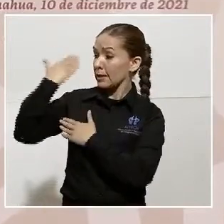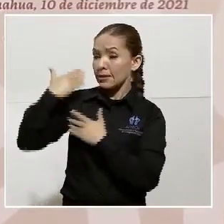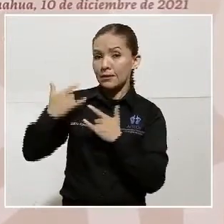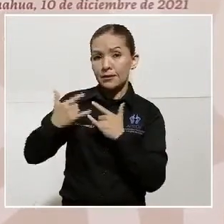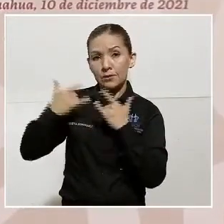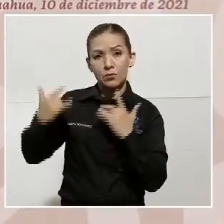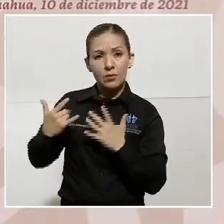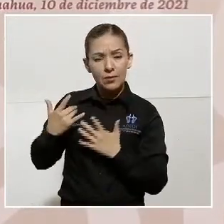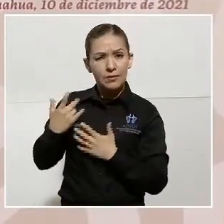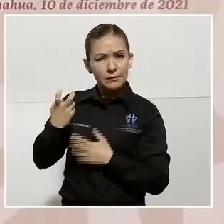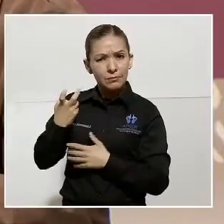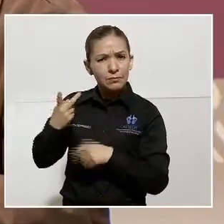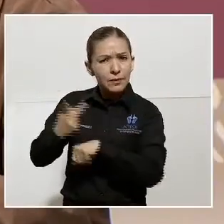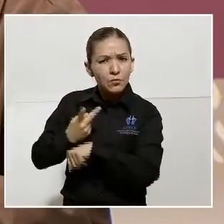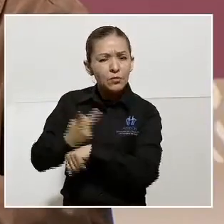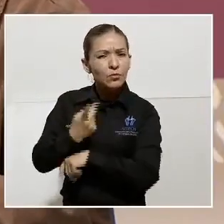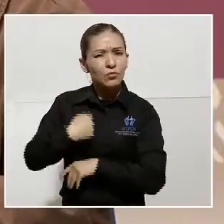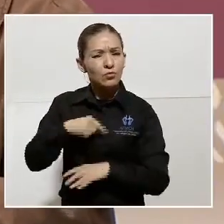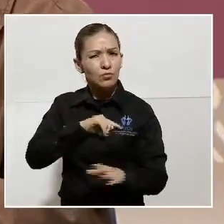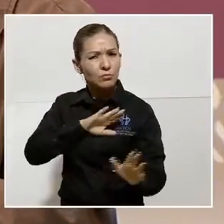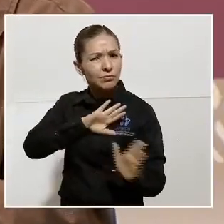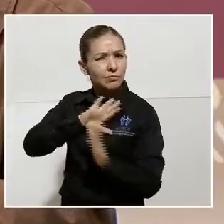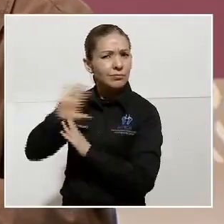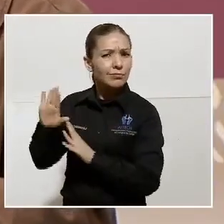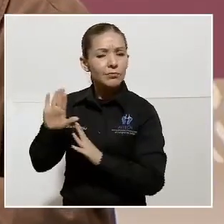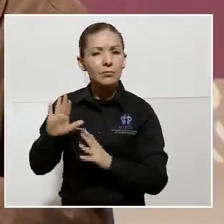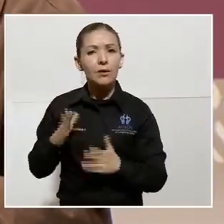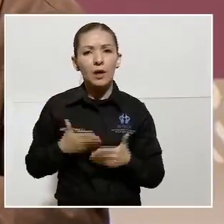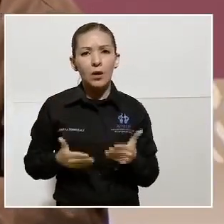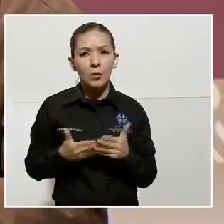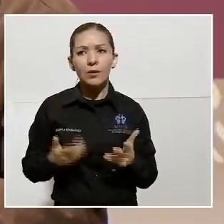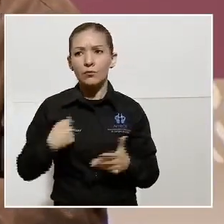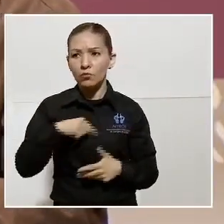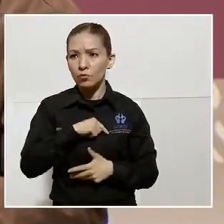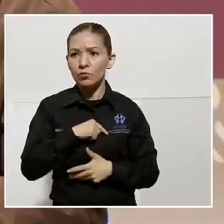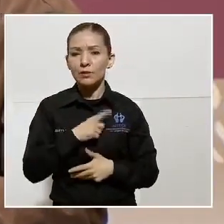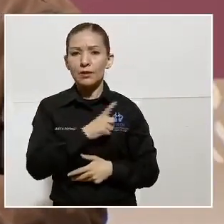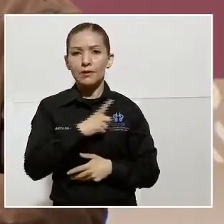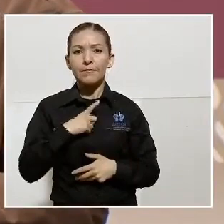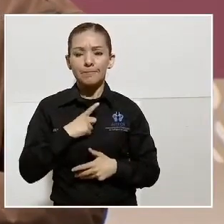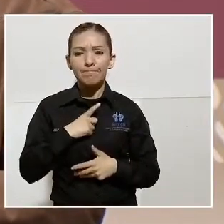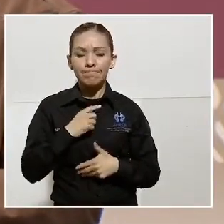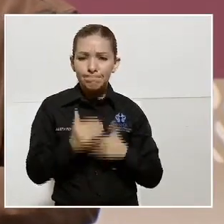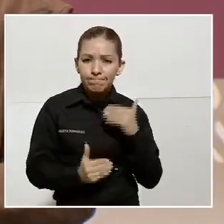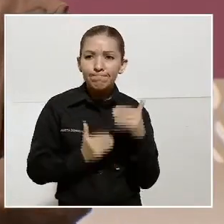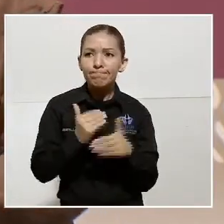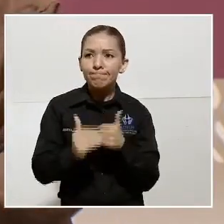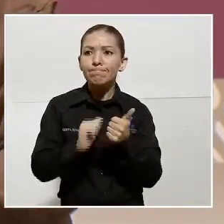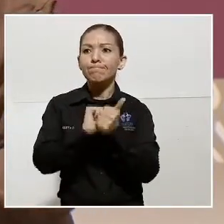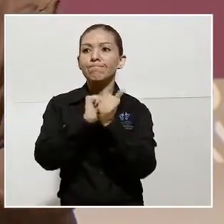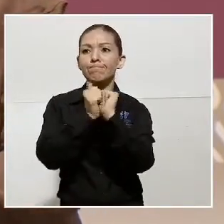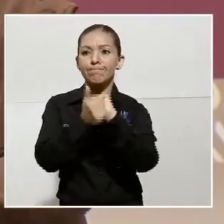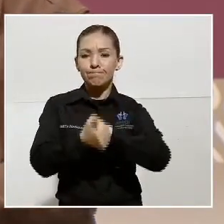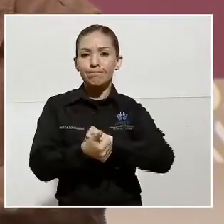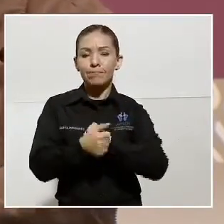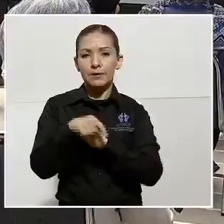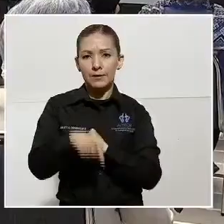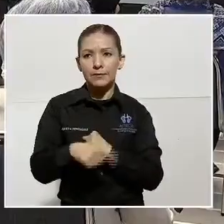tenemos que superar en una etapa nueva, en un proceso de transformación que se está llevando a cabo en el